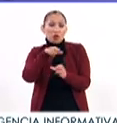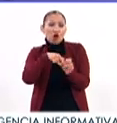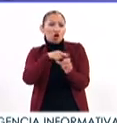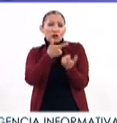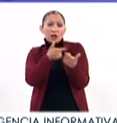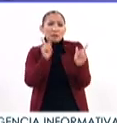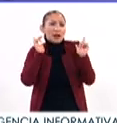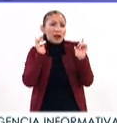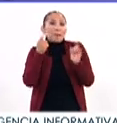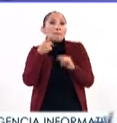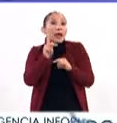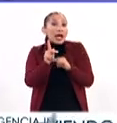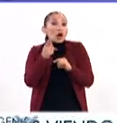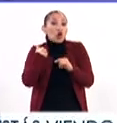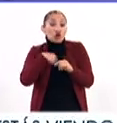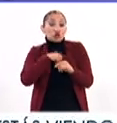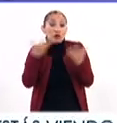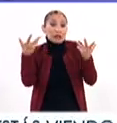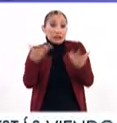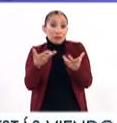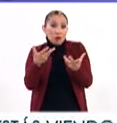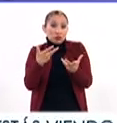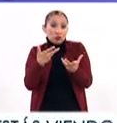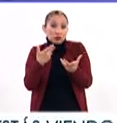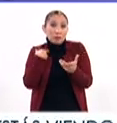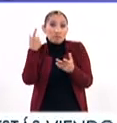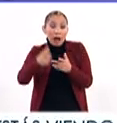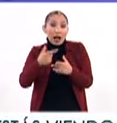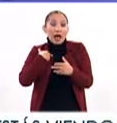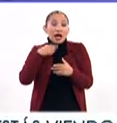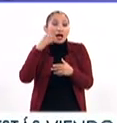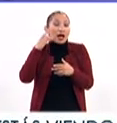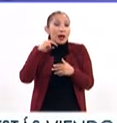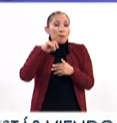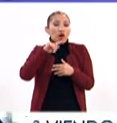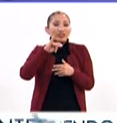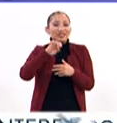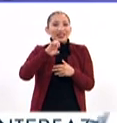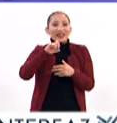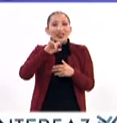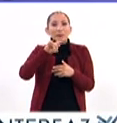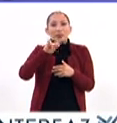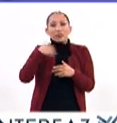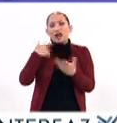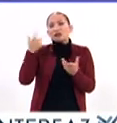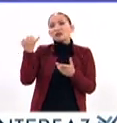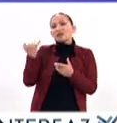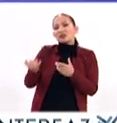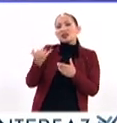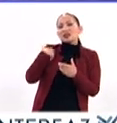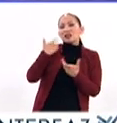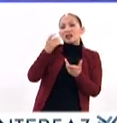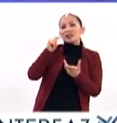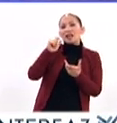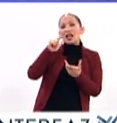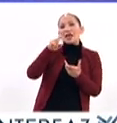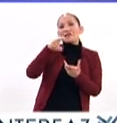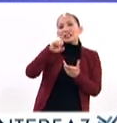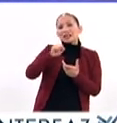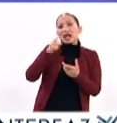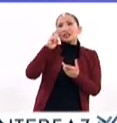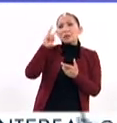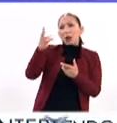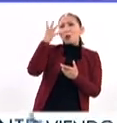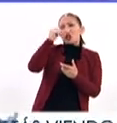del color que quiera. Sin embargo, las que hicimos para Nacional Montepedá y la que hicimos para Televisa tienen el mismo color gris. Como que